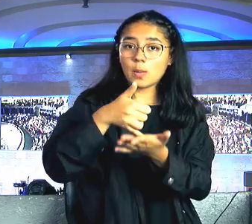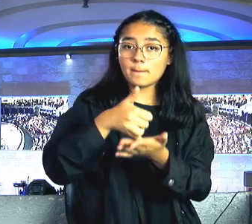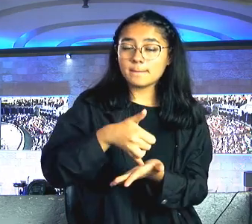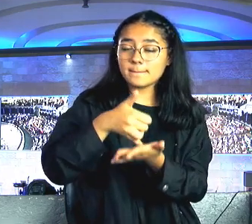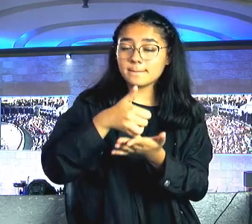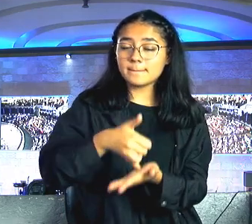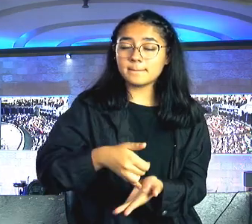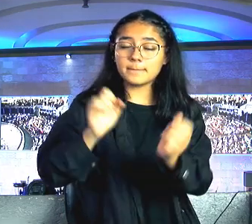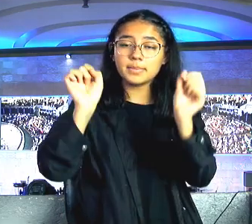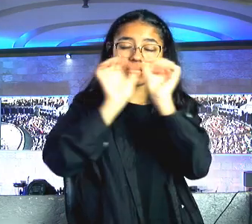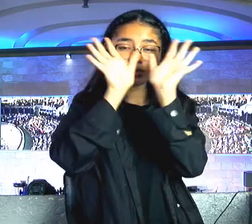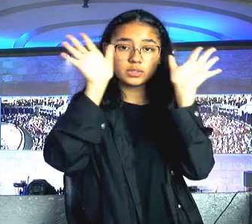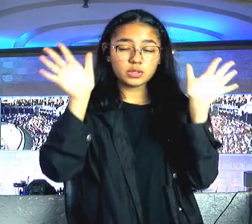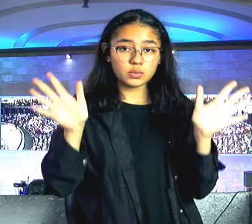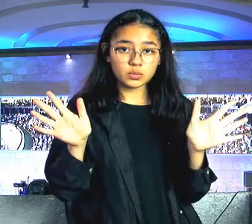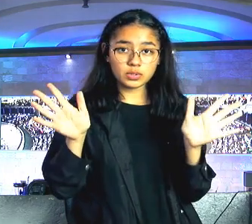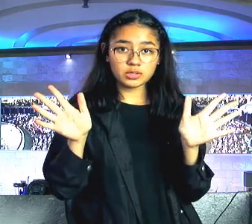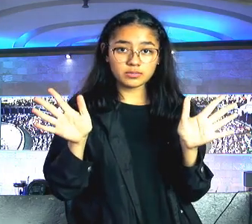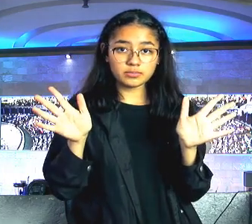gloria